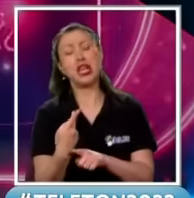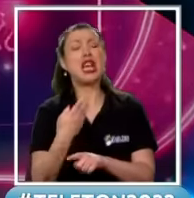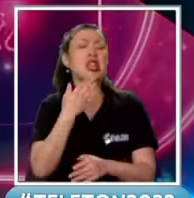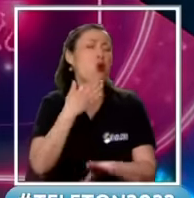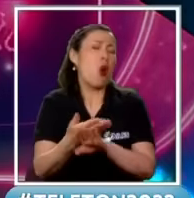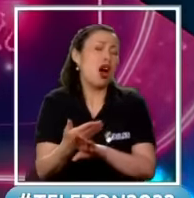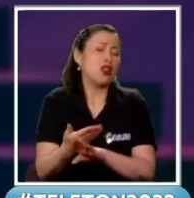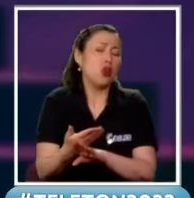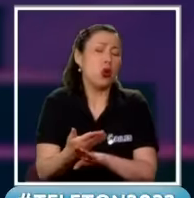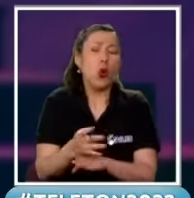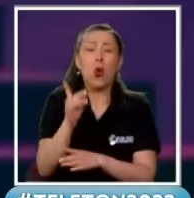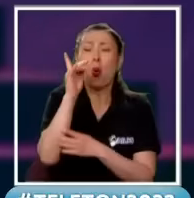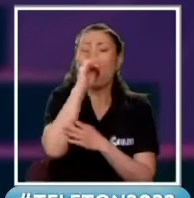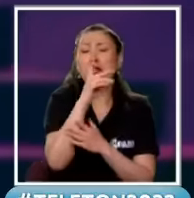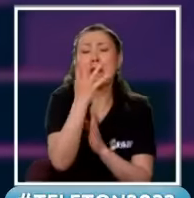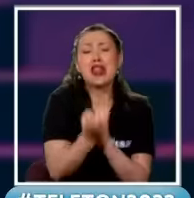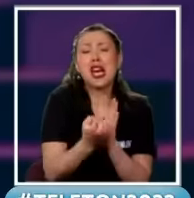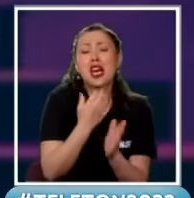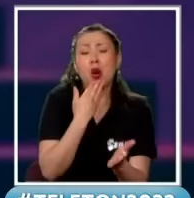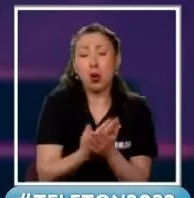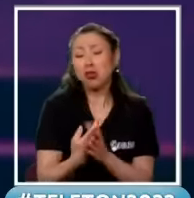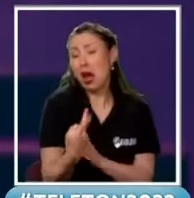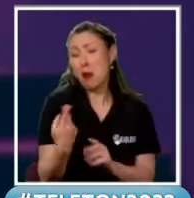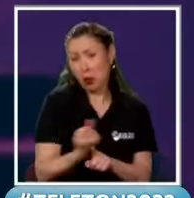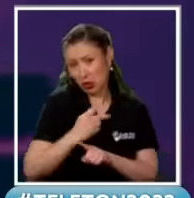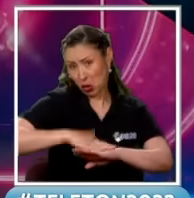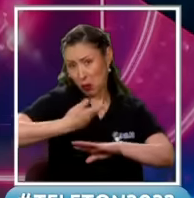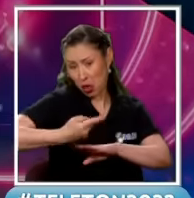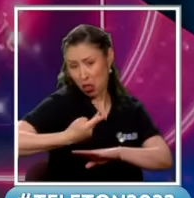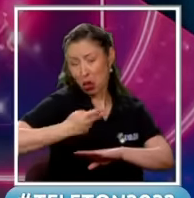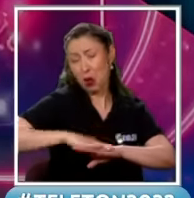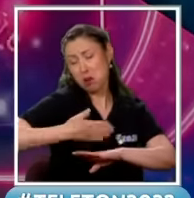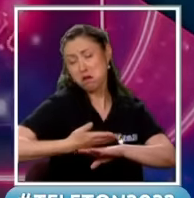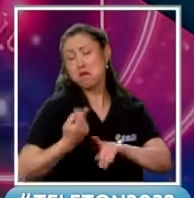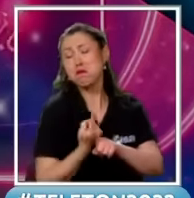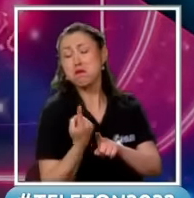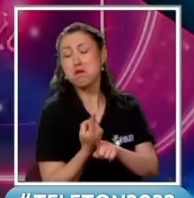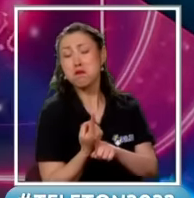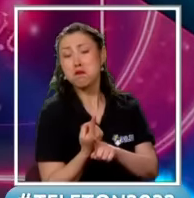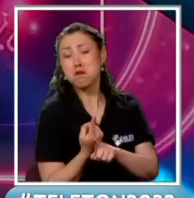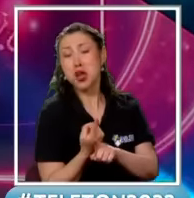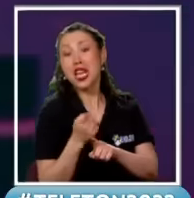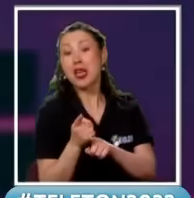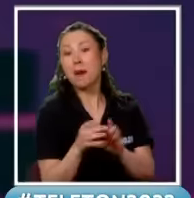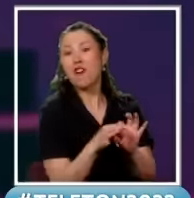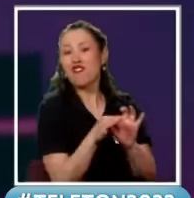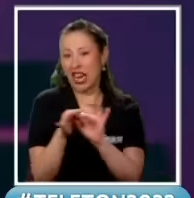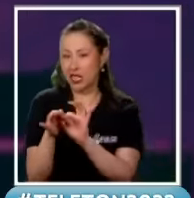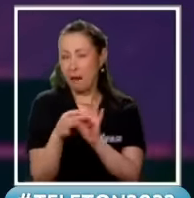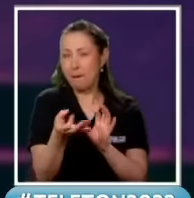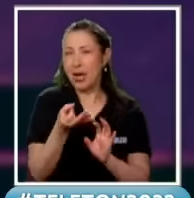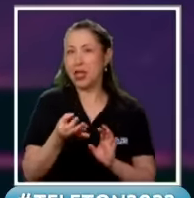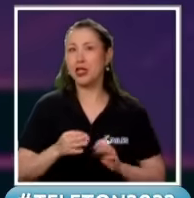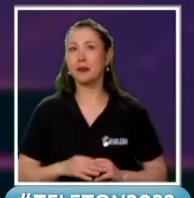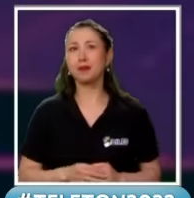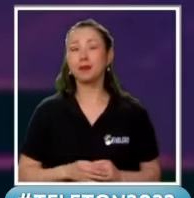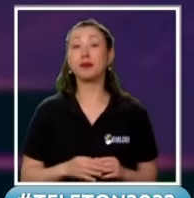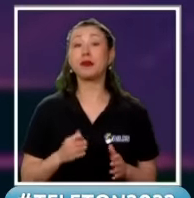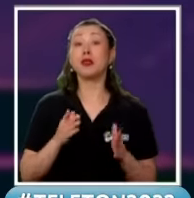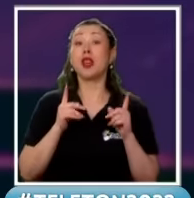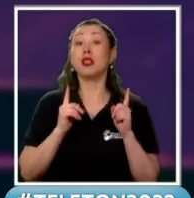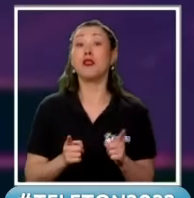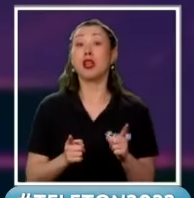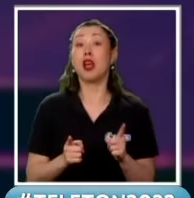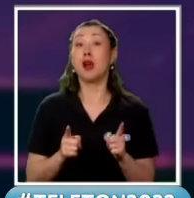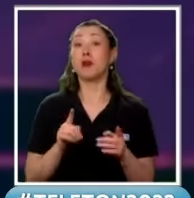sido su última descarga. Estábamos conversando. Y se despacha esta frase. Deberíamos